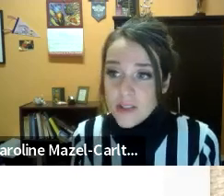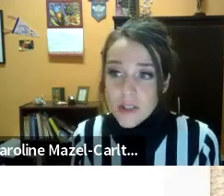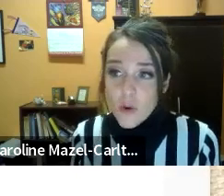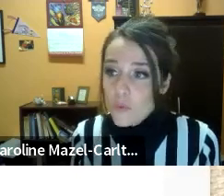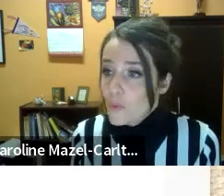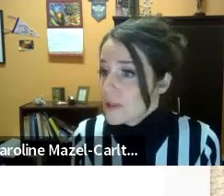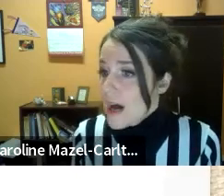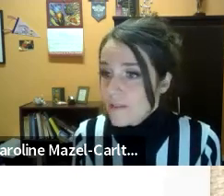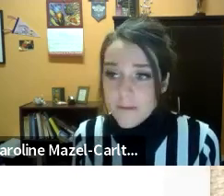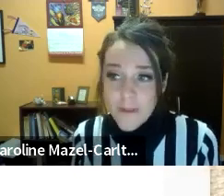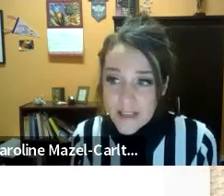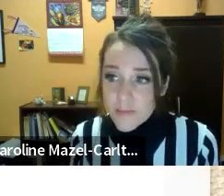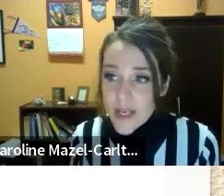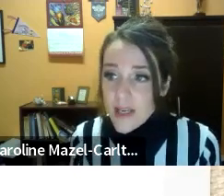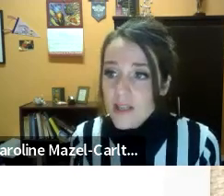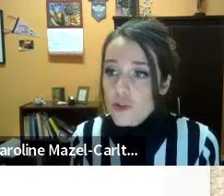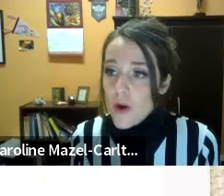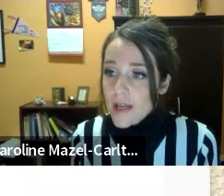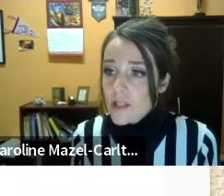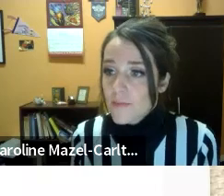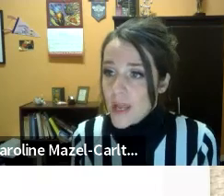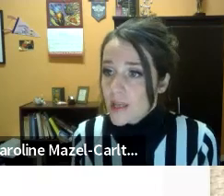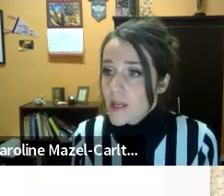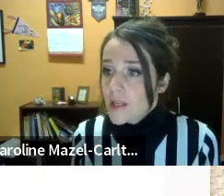que como durante las décadas,